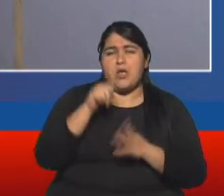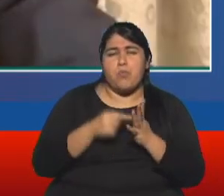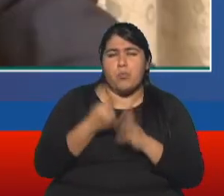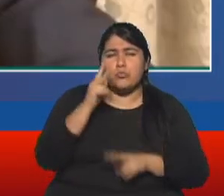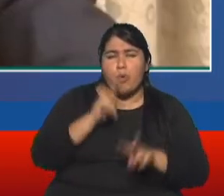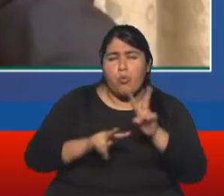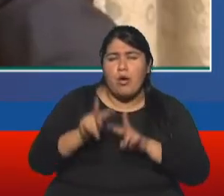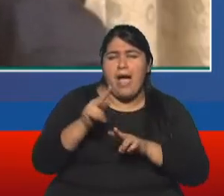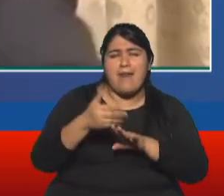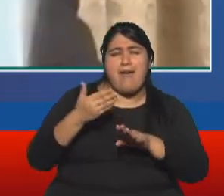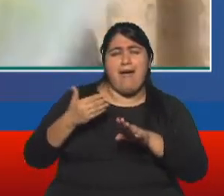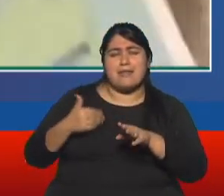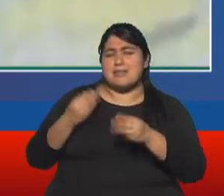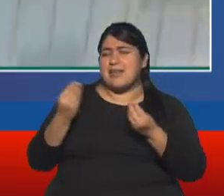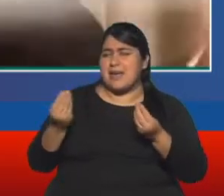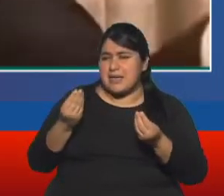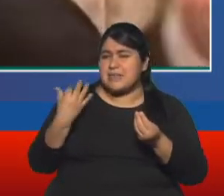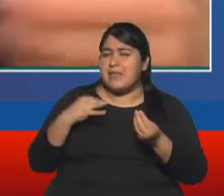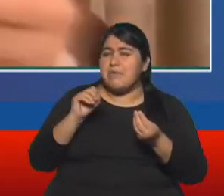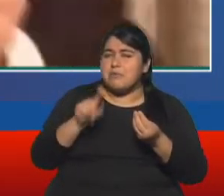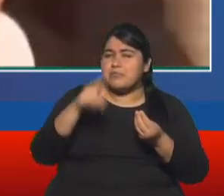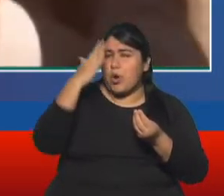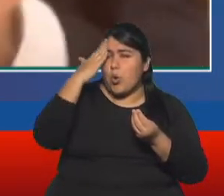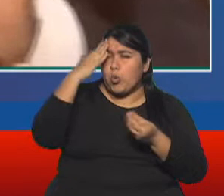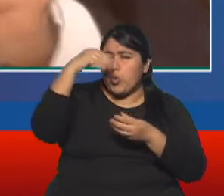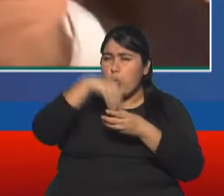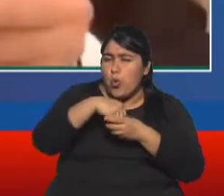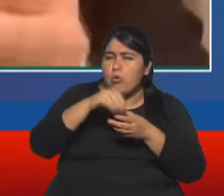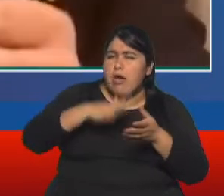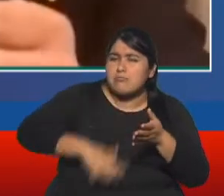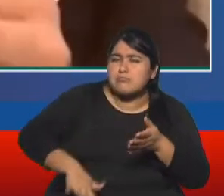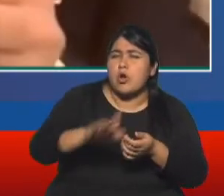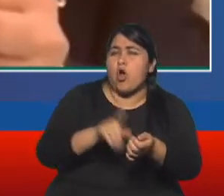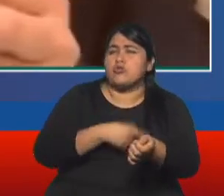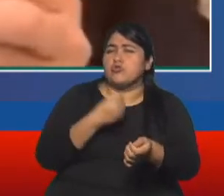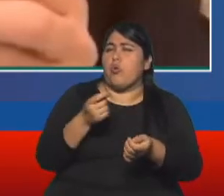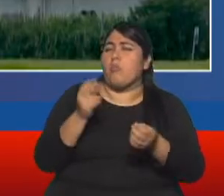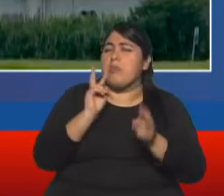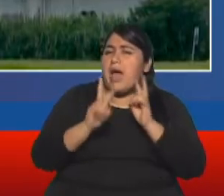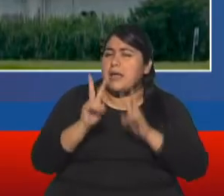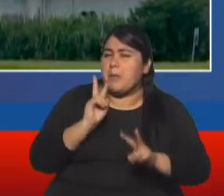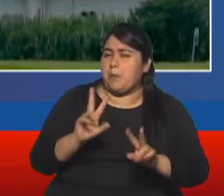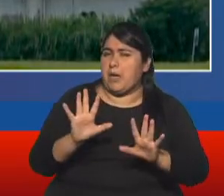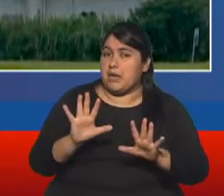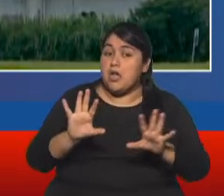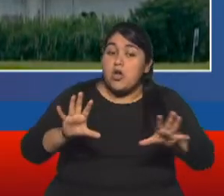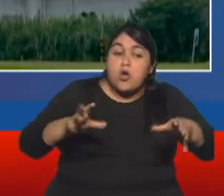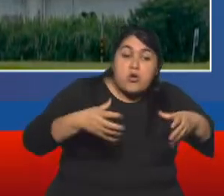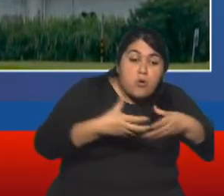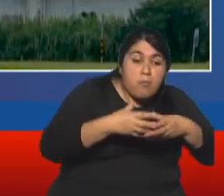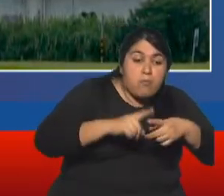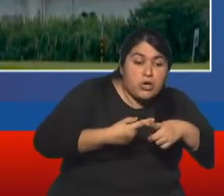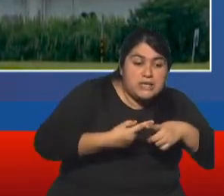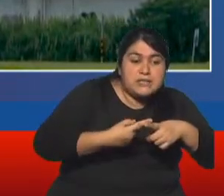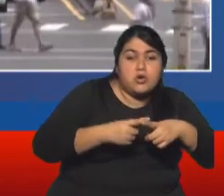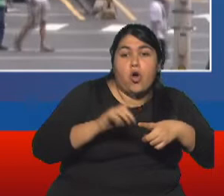en la tradición, las respuestas hay que buscarlas mucho en la tradición y en la cultura política china. No digo solamente en la cultura política del partido o de la China